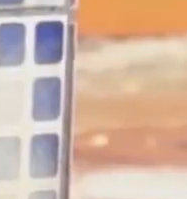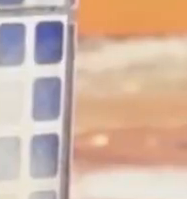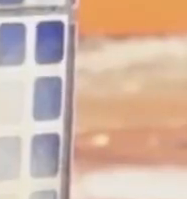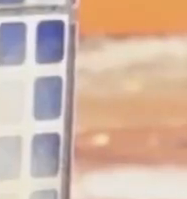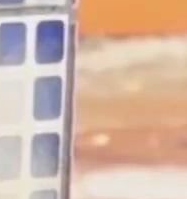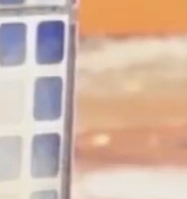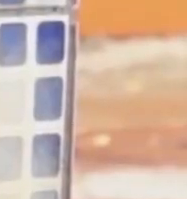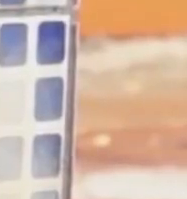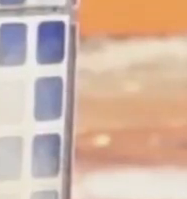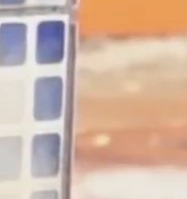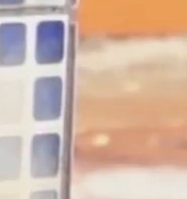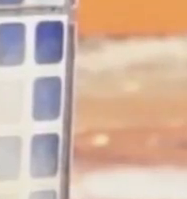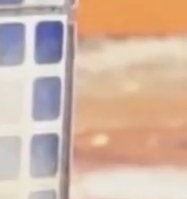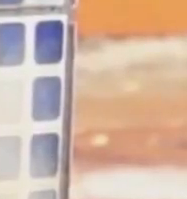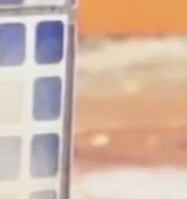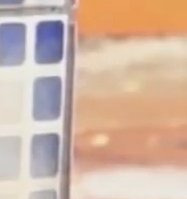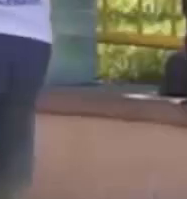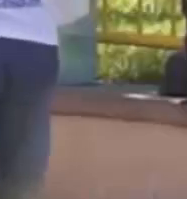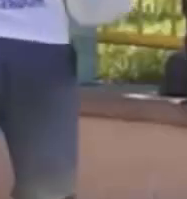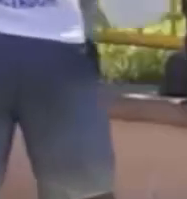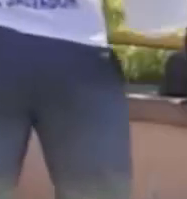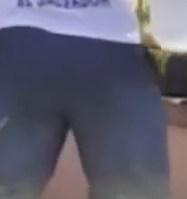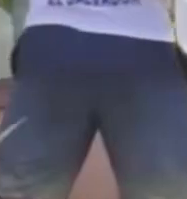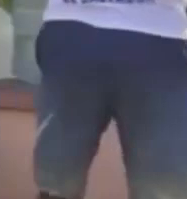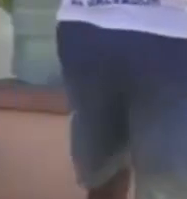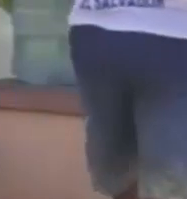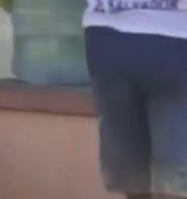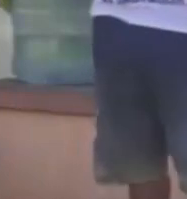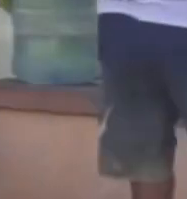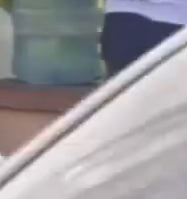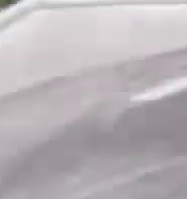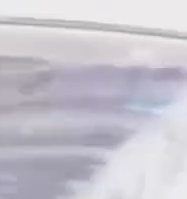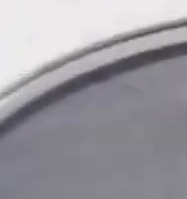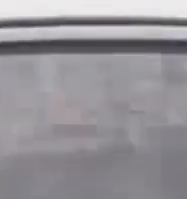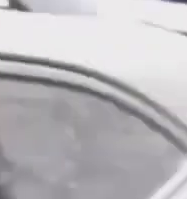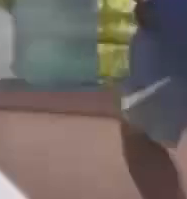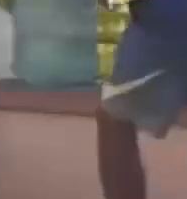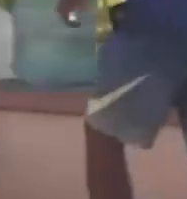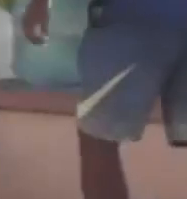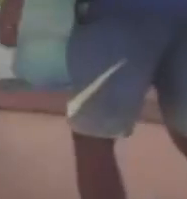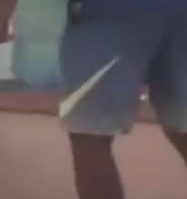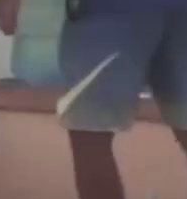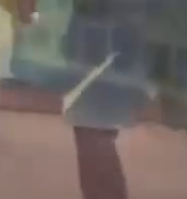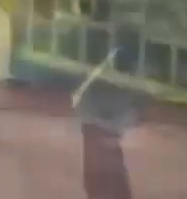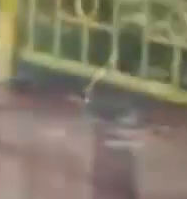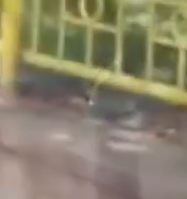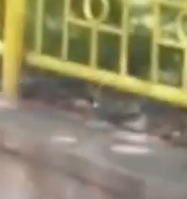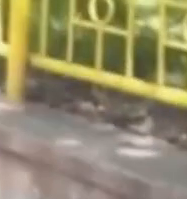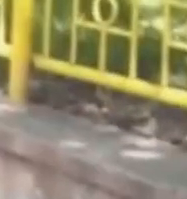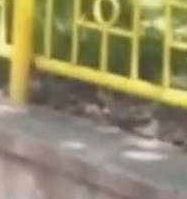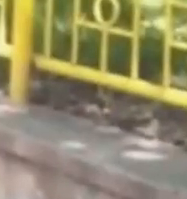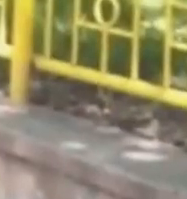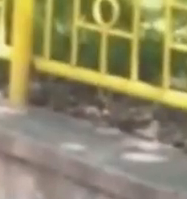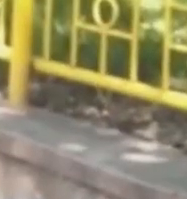El alcalde municipal, Edwin Cisneros, aseguró que la villa en los últimos años ha adquirido un desarrollo óptimo.